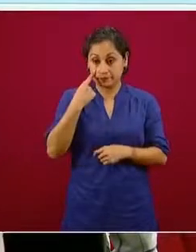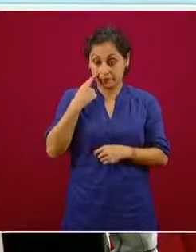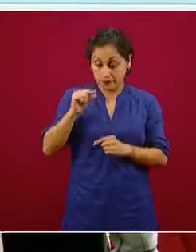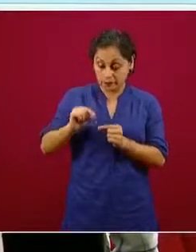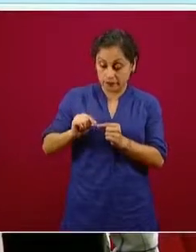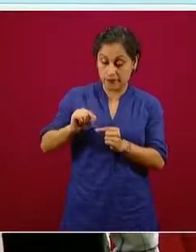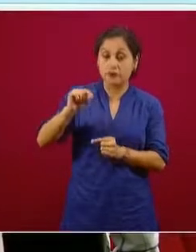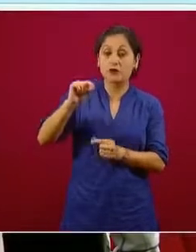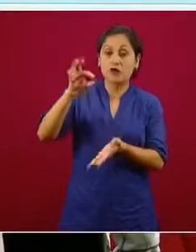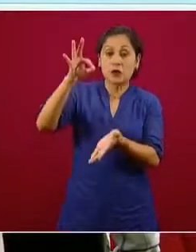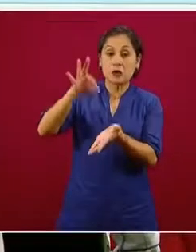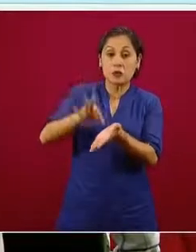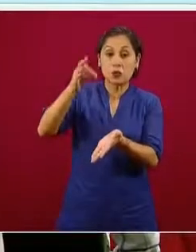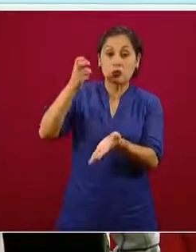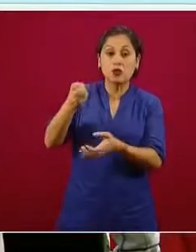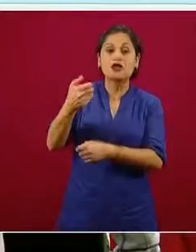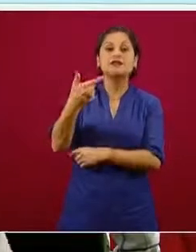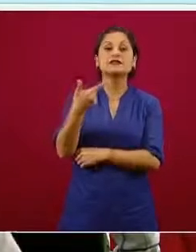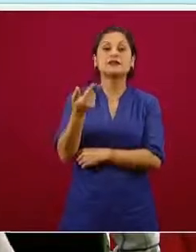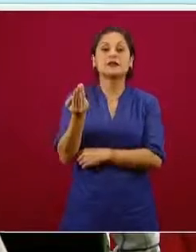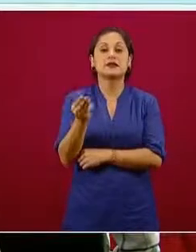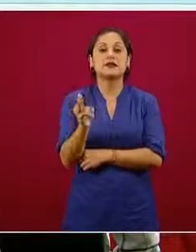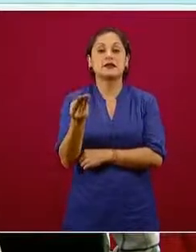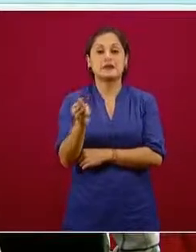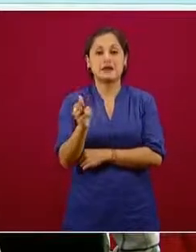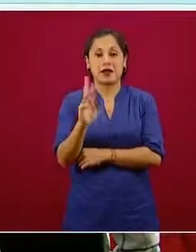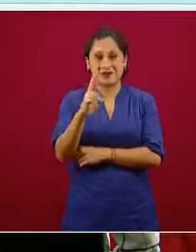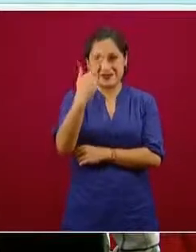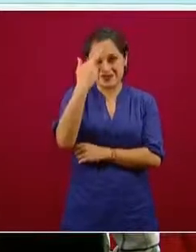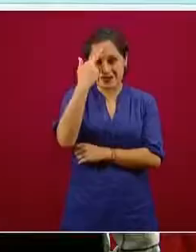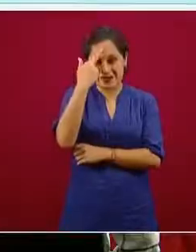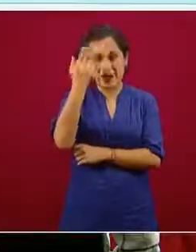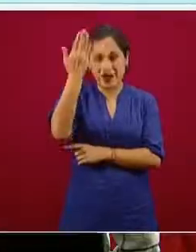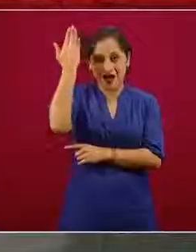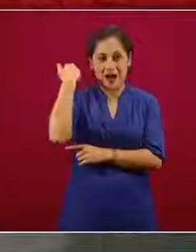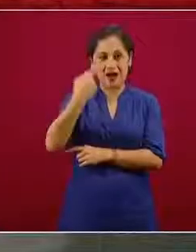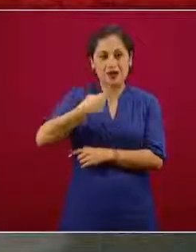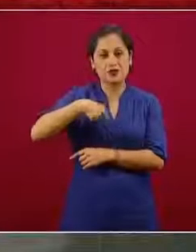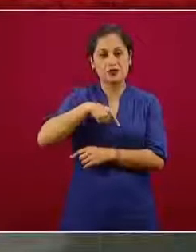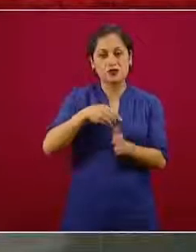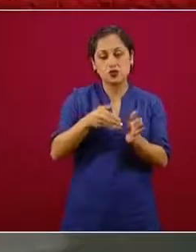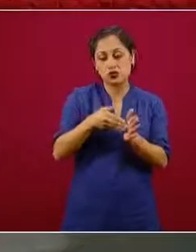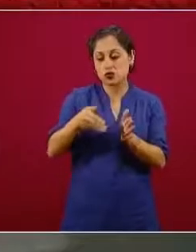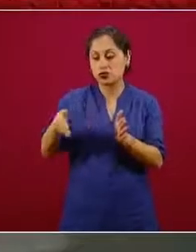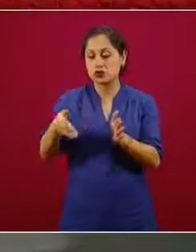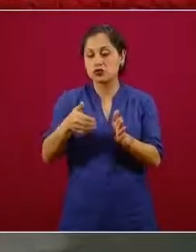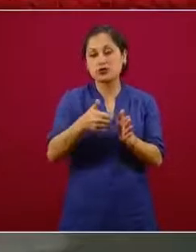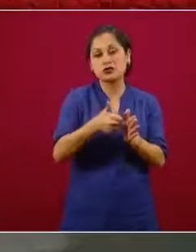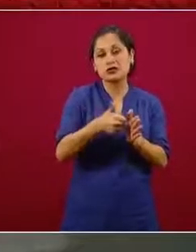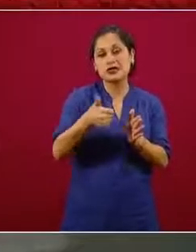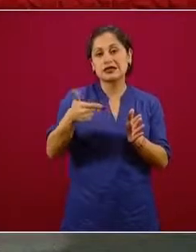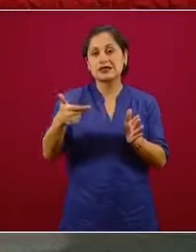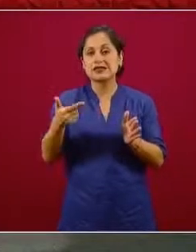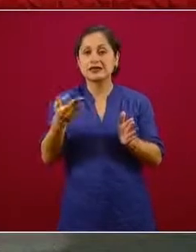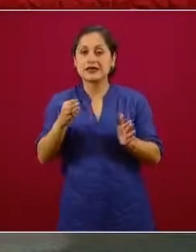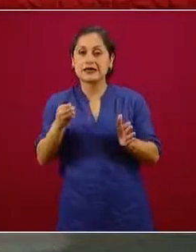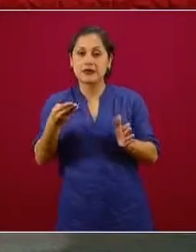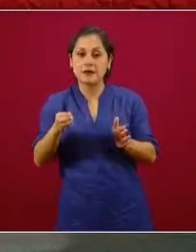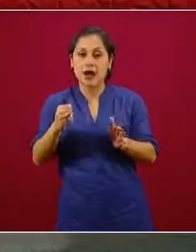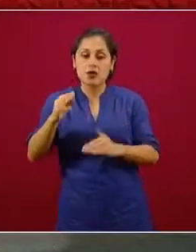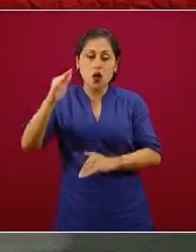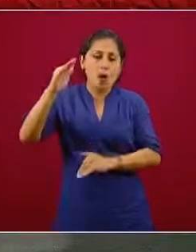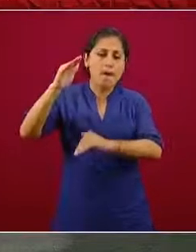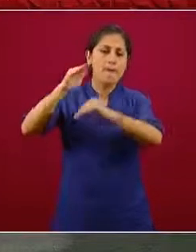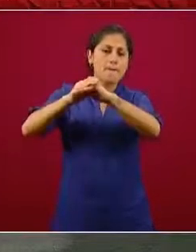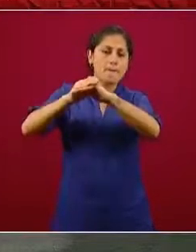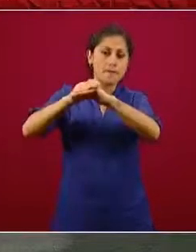mayo, recordarles que esta 7 de mayo, habíamos dicho entre el 6 y el 8 de mayo llegaremos al punto acme, al punto máximo, cosa que ocurrió en